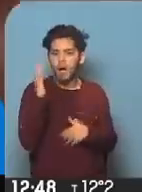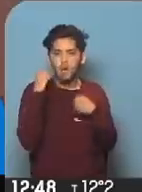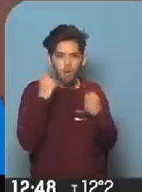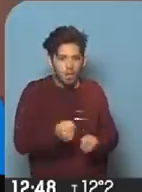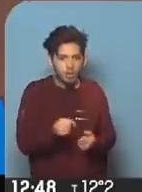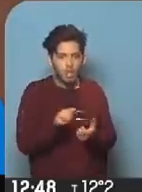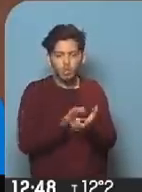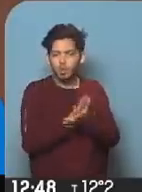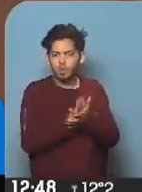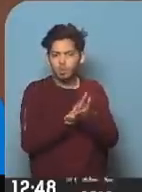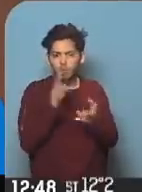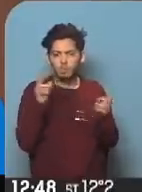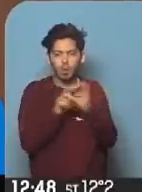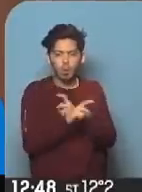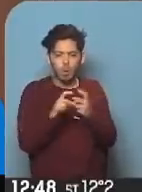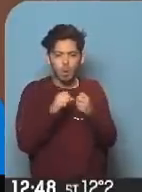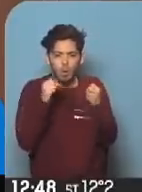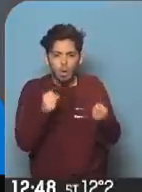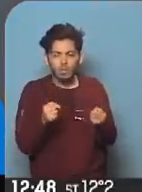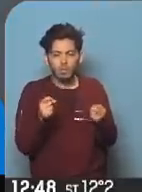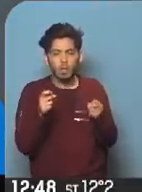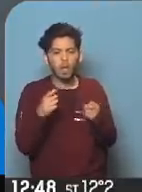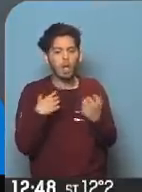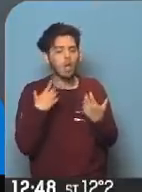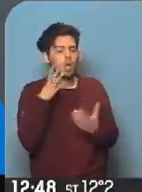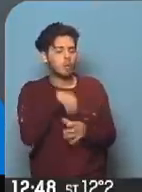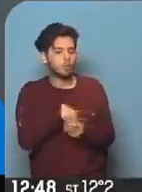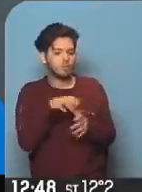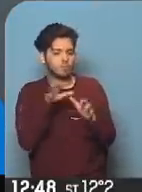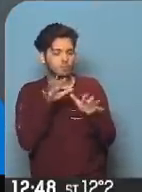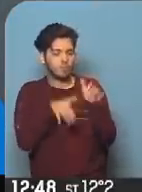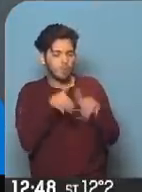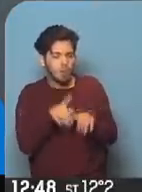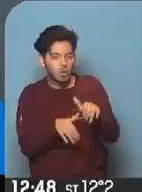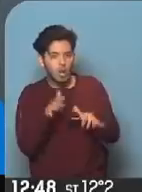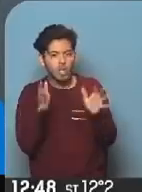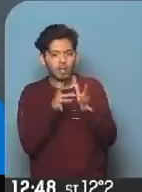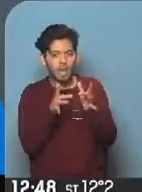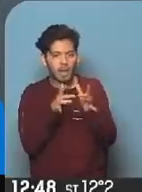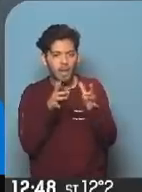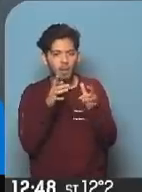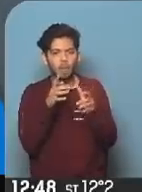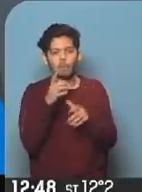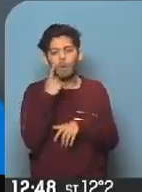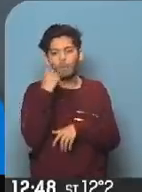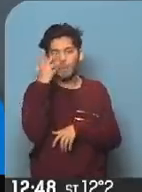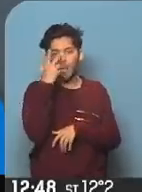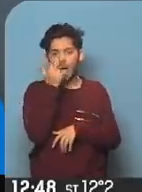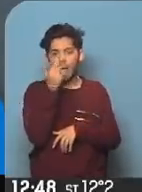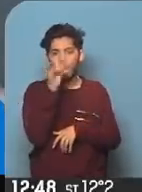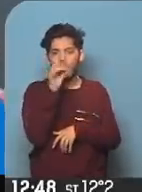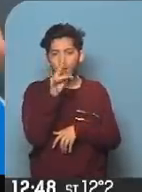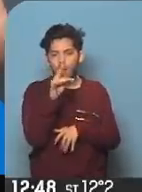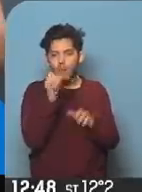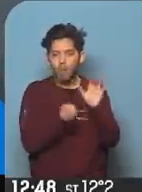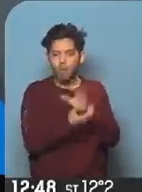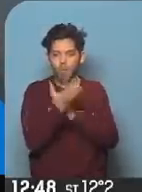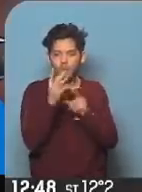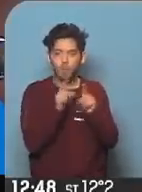la violencia de Brasil. ¿Cómo juegan en las elecciones las redes sociales? Porque Fernando Haddad denunció las fake news por parte